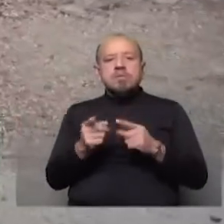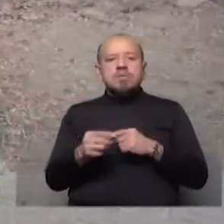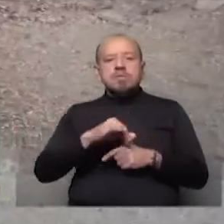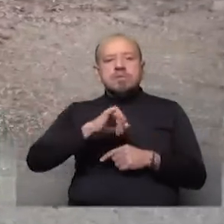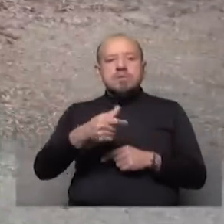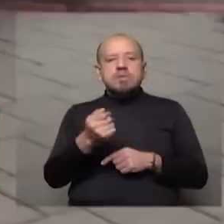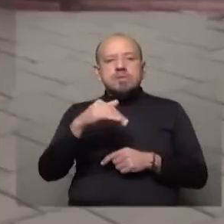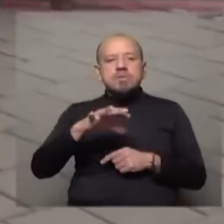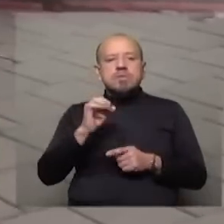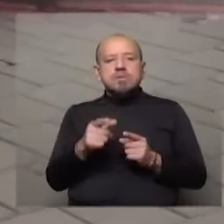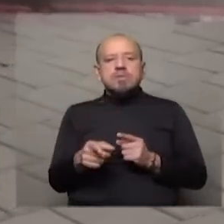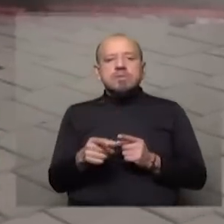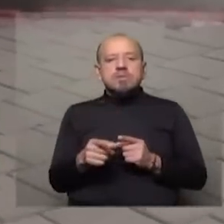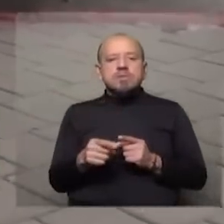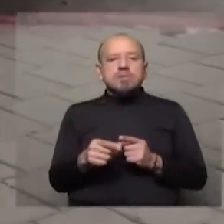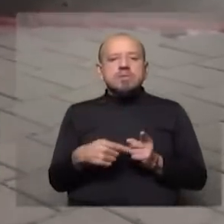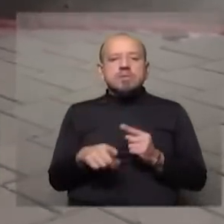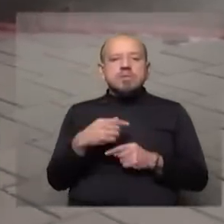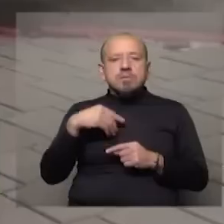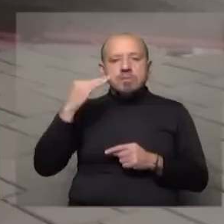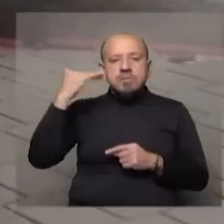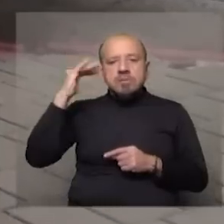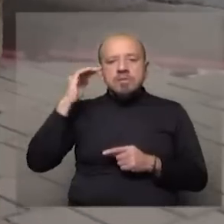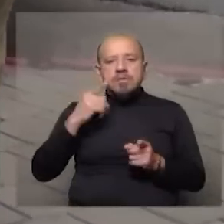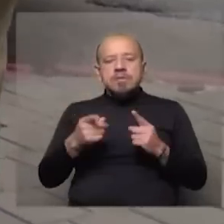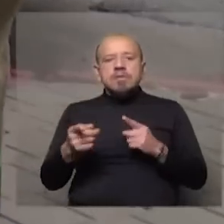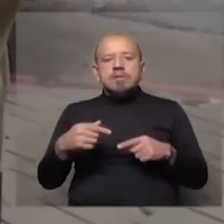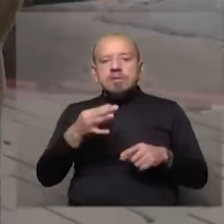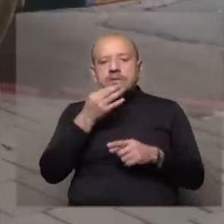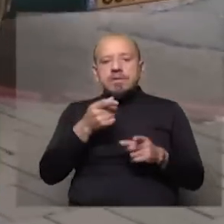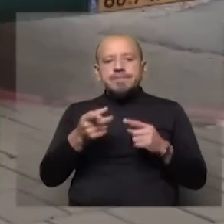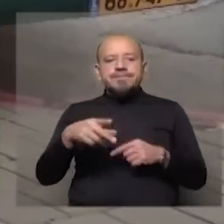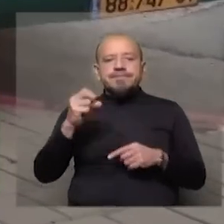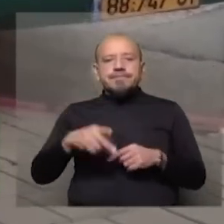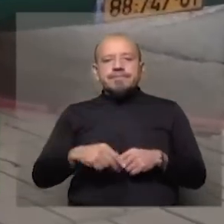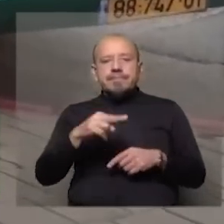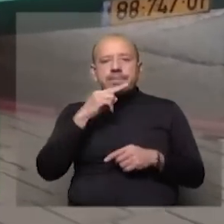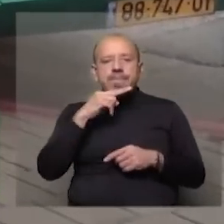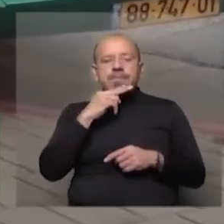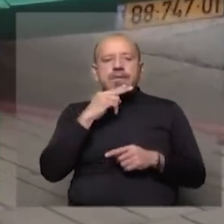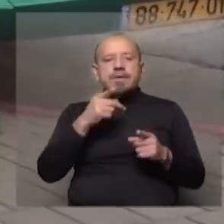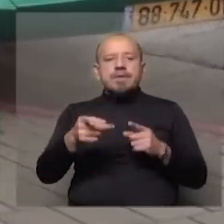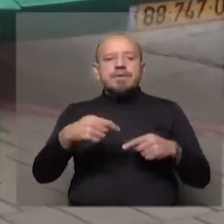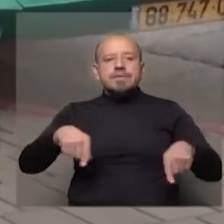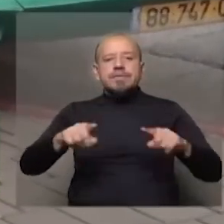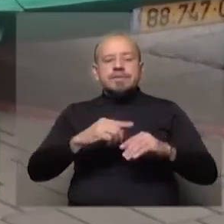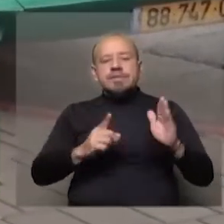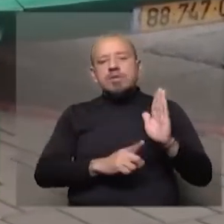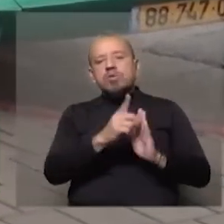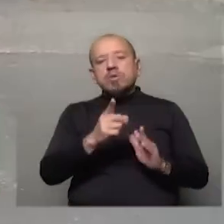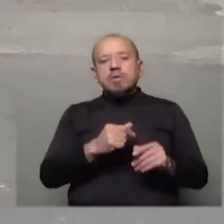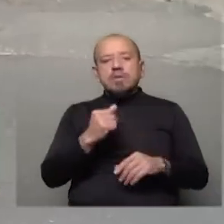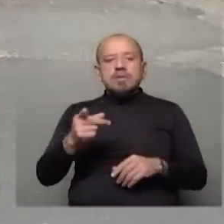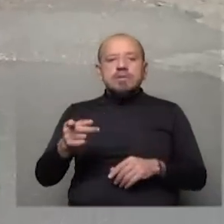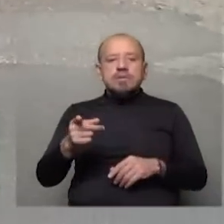jamás Según dijo Mientras tanto las autoridades israelíes anunciaron planes para evacuar este viernes kirat shemona en el norte de Israel